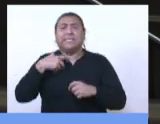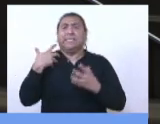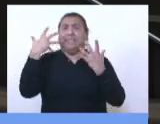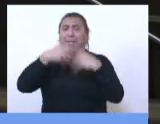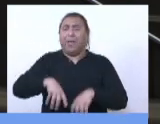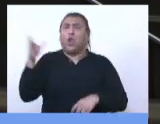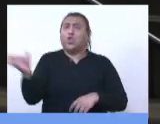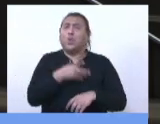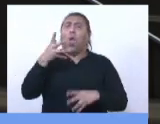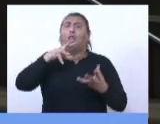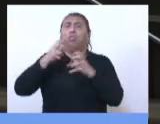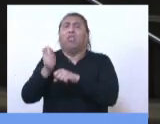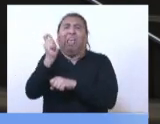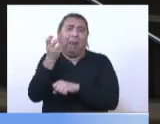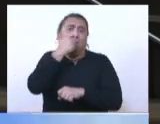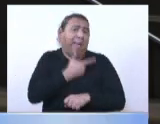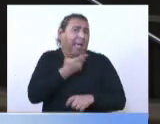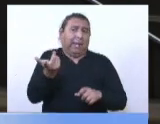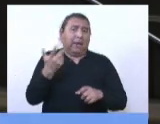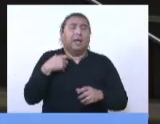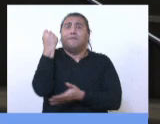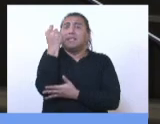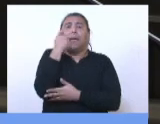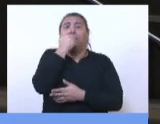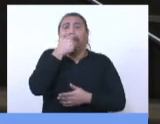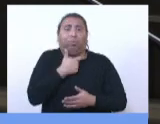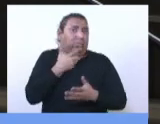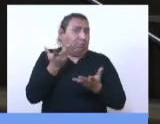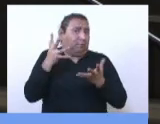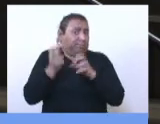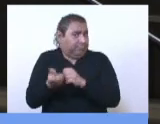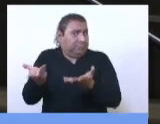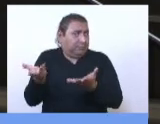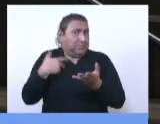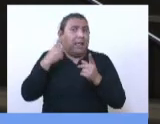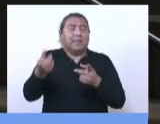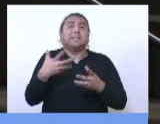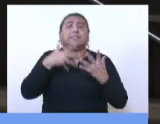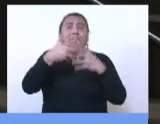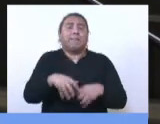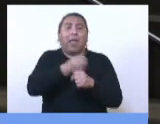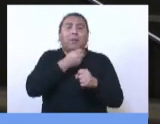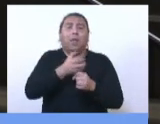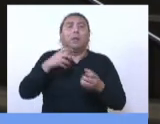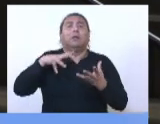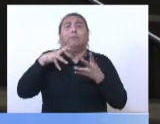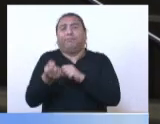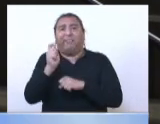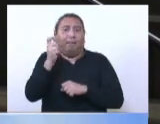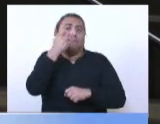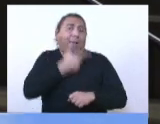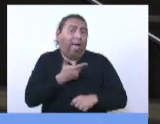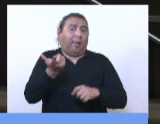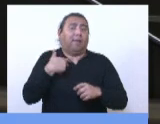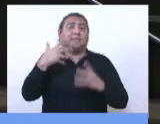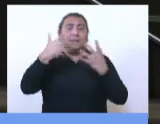macri el sistema financiero destruyó macri el sistema laboral destruyó macri se cayó todo